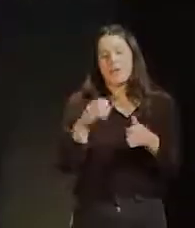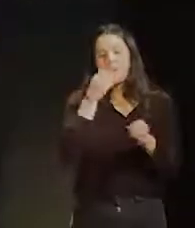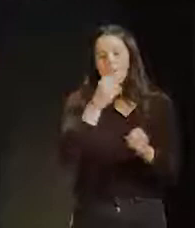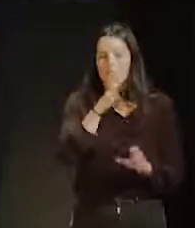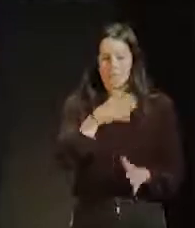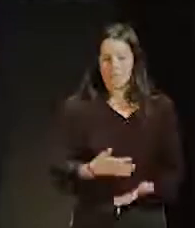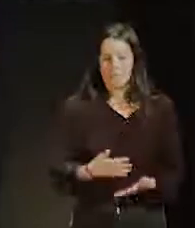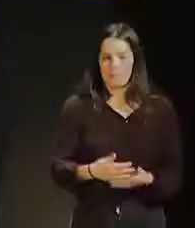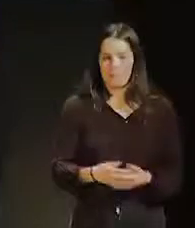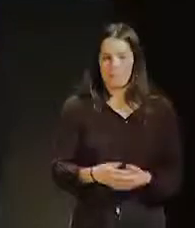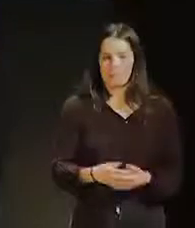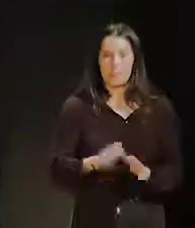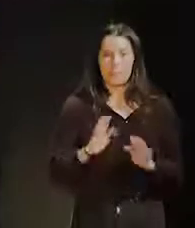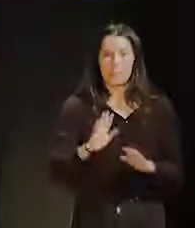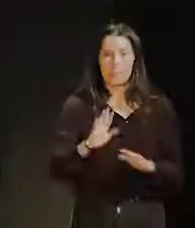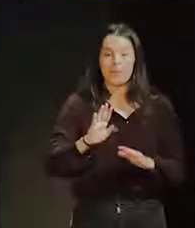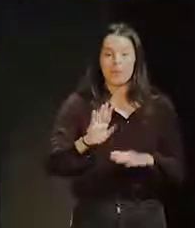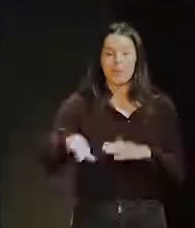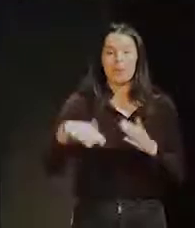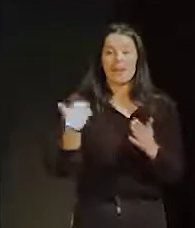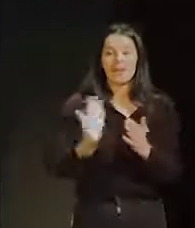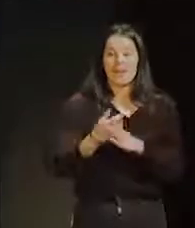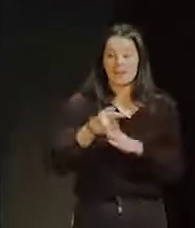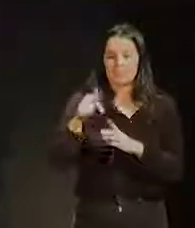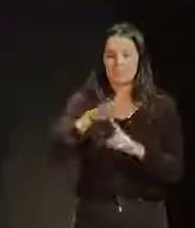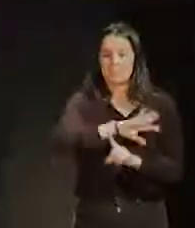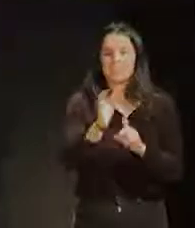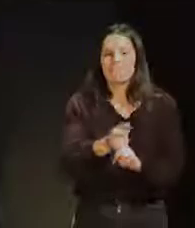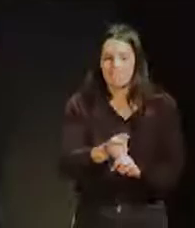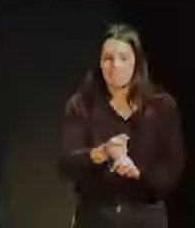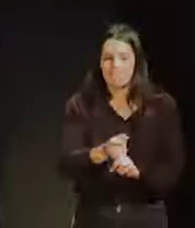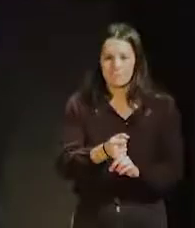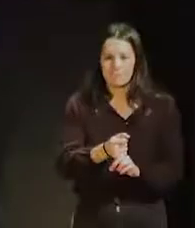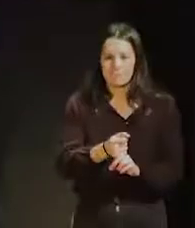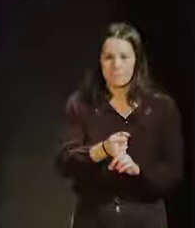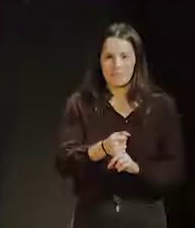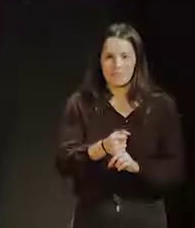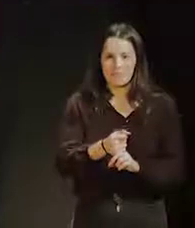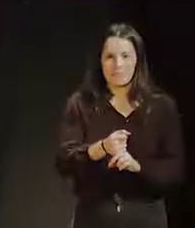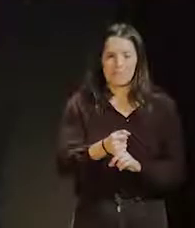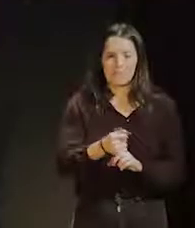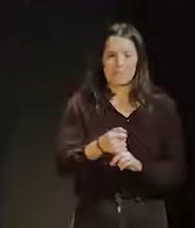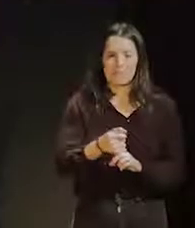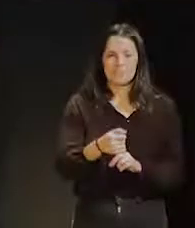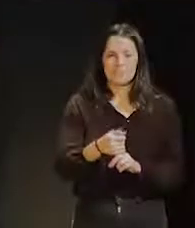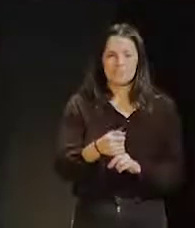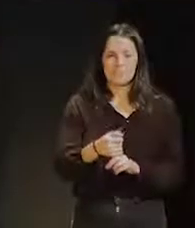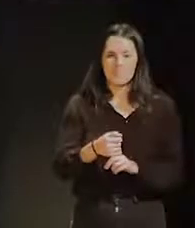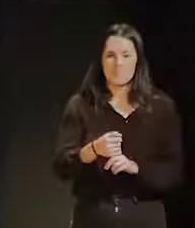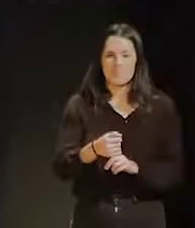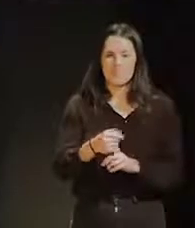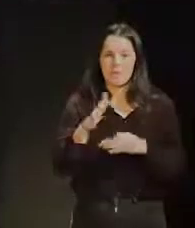arrivar aquí è stato come un lunghissimo, ma realmente lunghissimo, totalmente